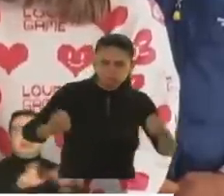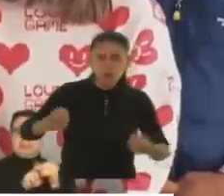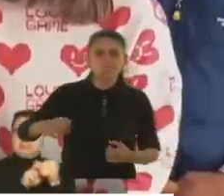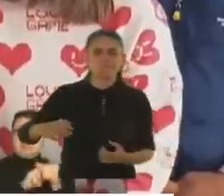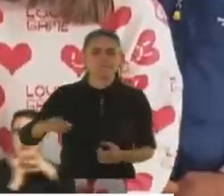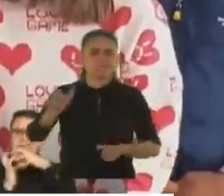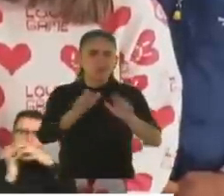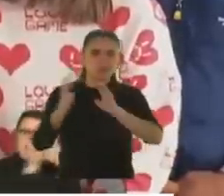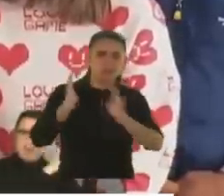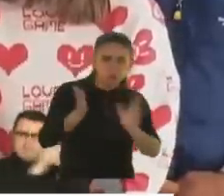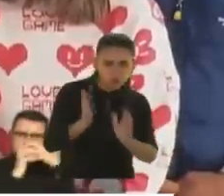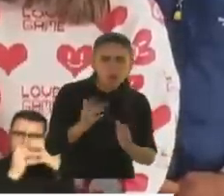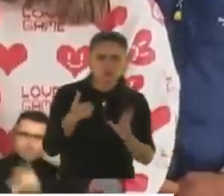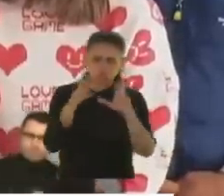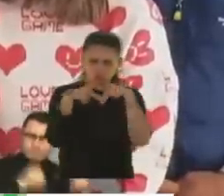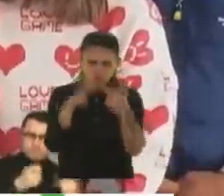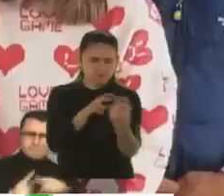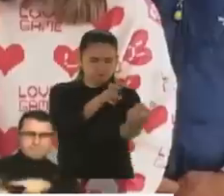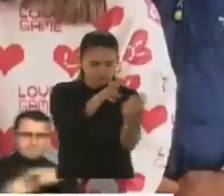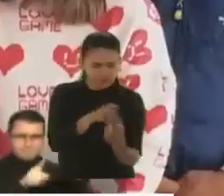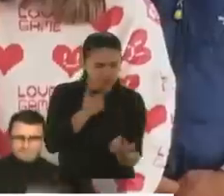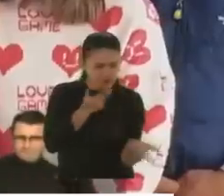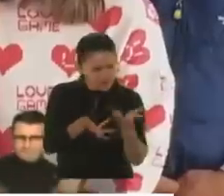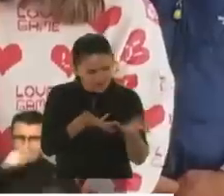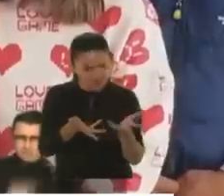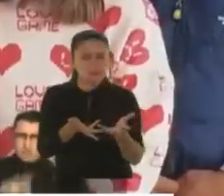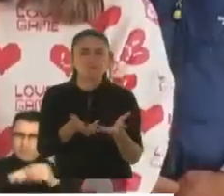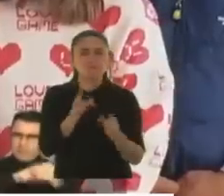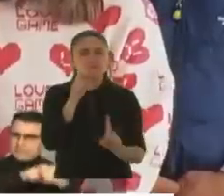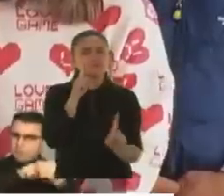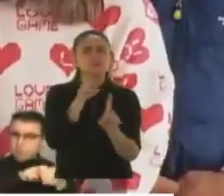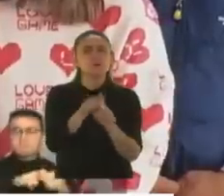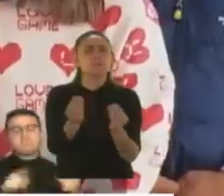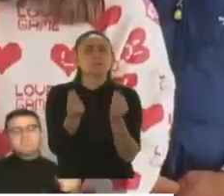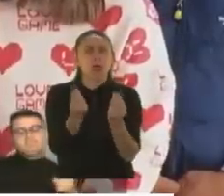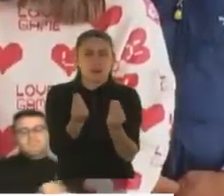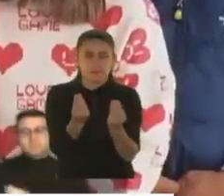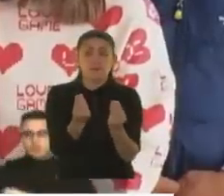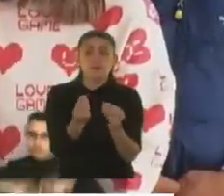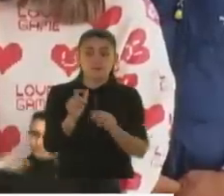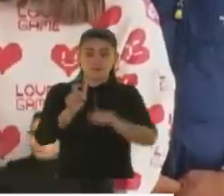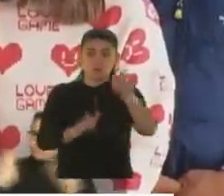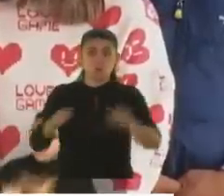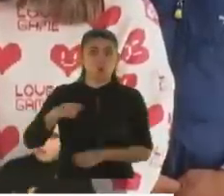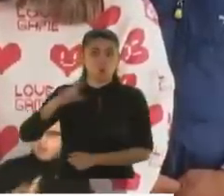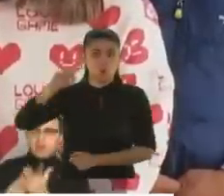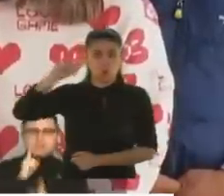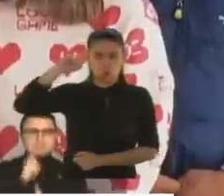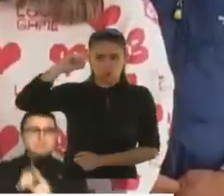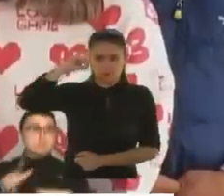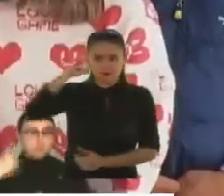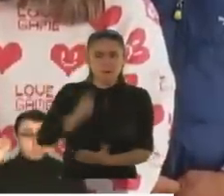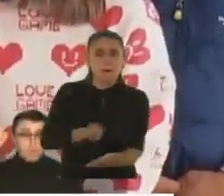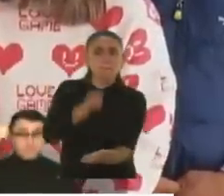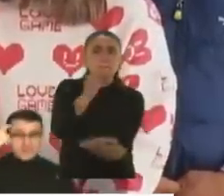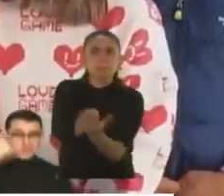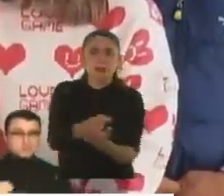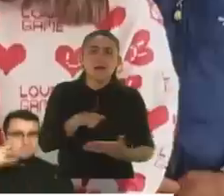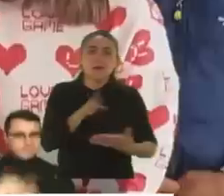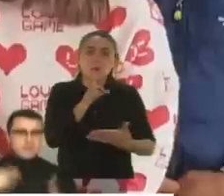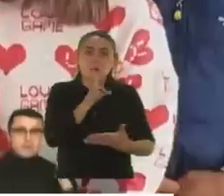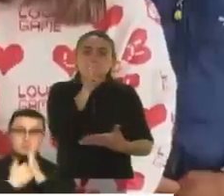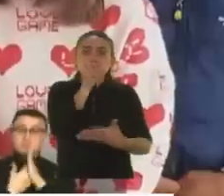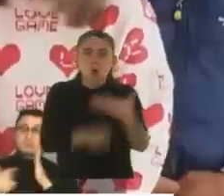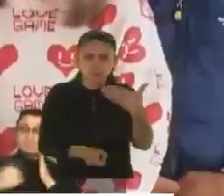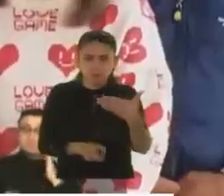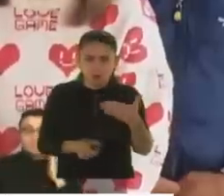etcétera, con el fin de garantizar que el gobierno pague los fretes del transporte